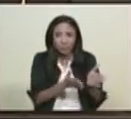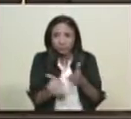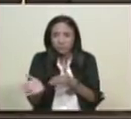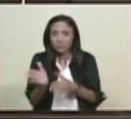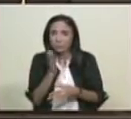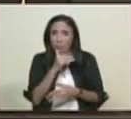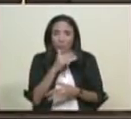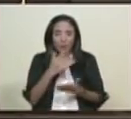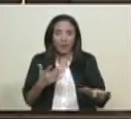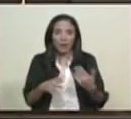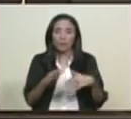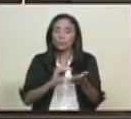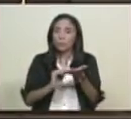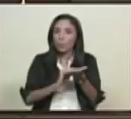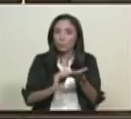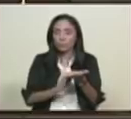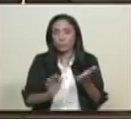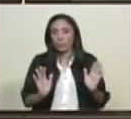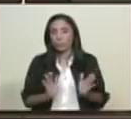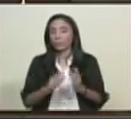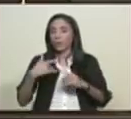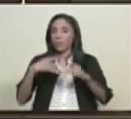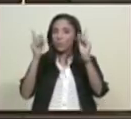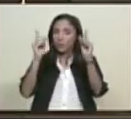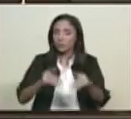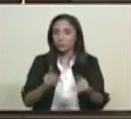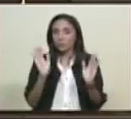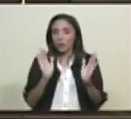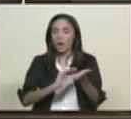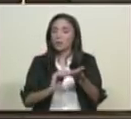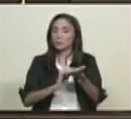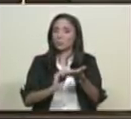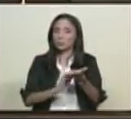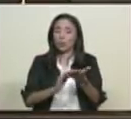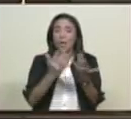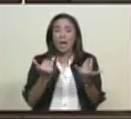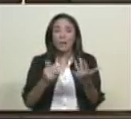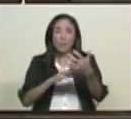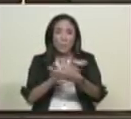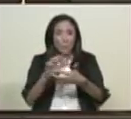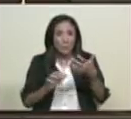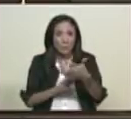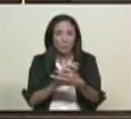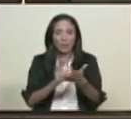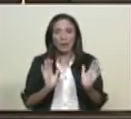Es las circunstancias que lo ponen a uno frente a decisiones